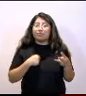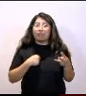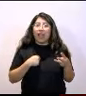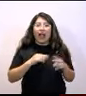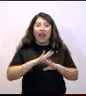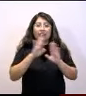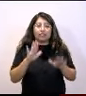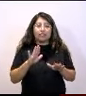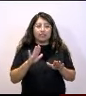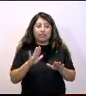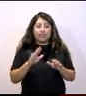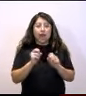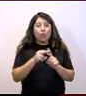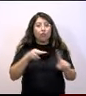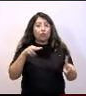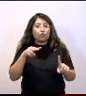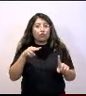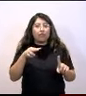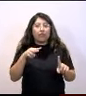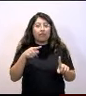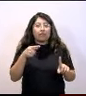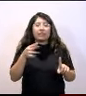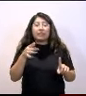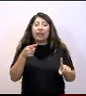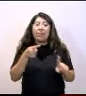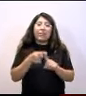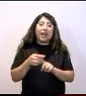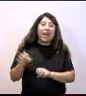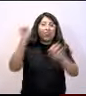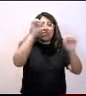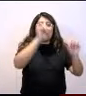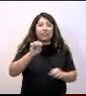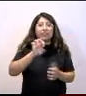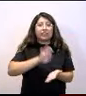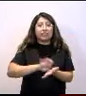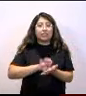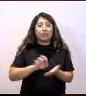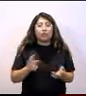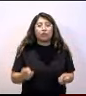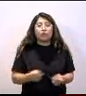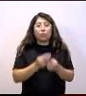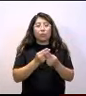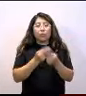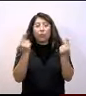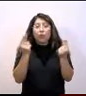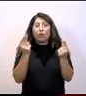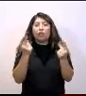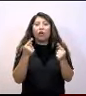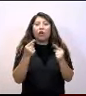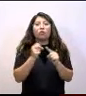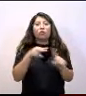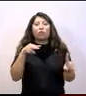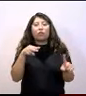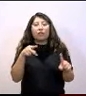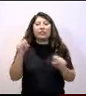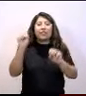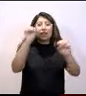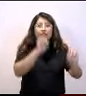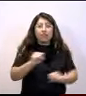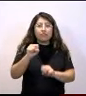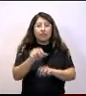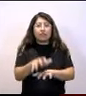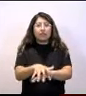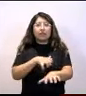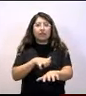desde ese punto de vista de defensa de los servicios públicos, desde ese punto de vista de defensa de la